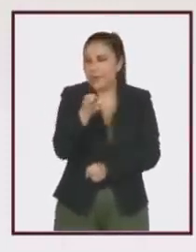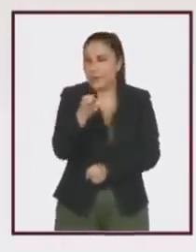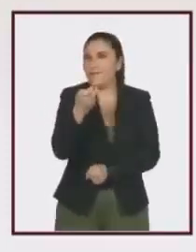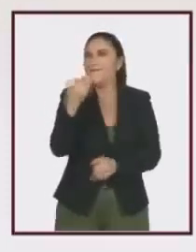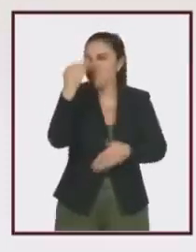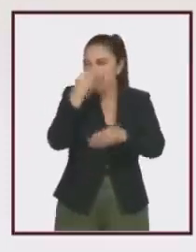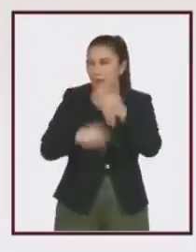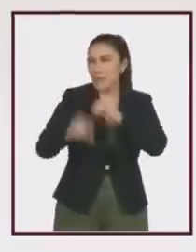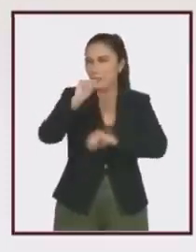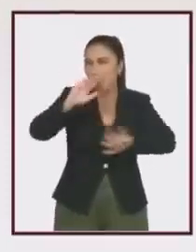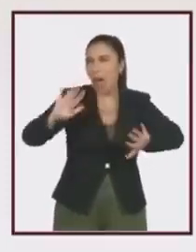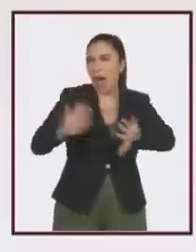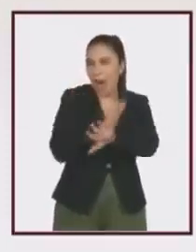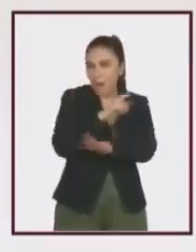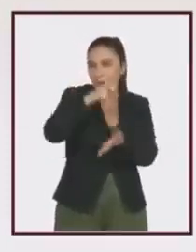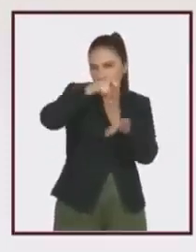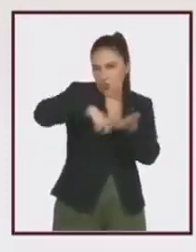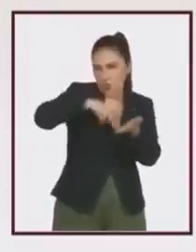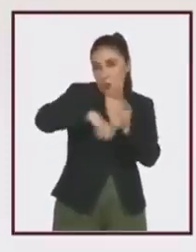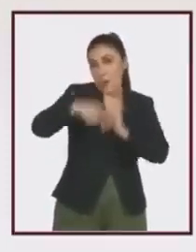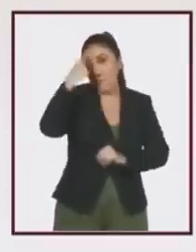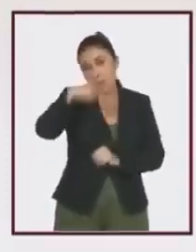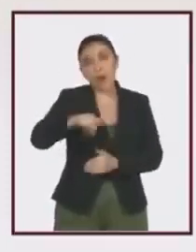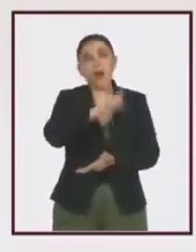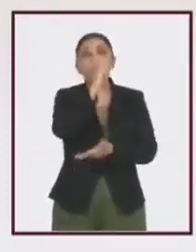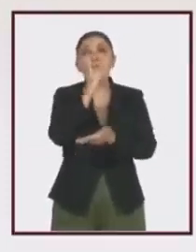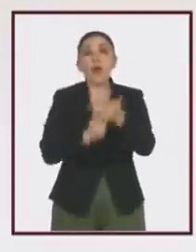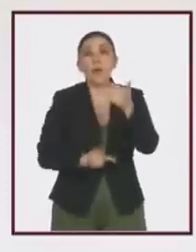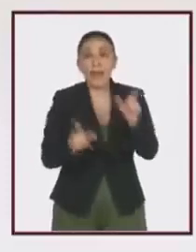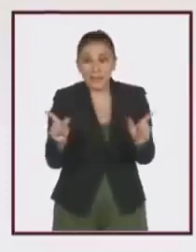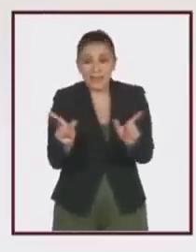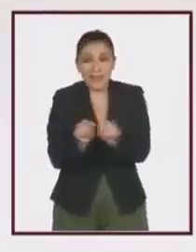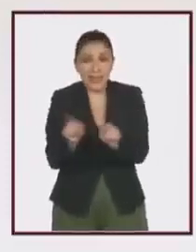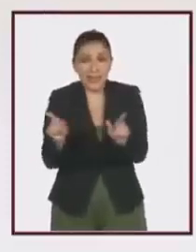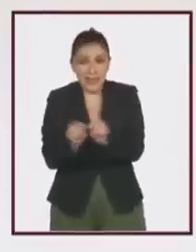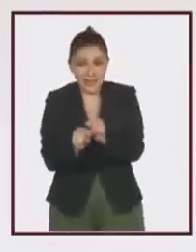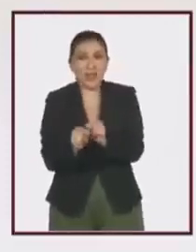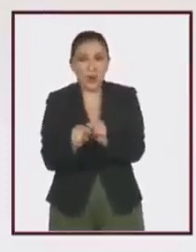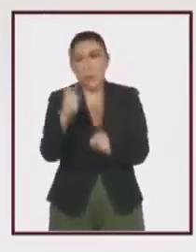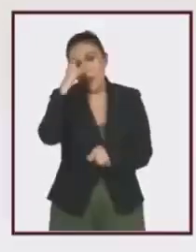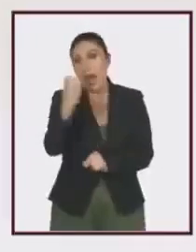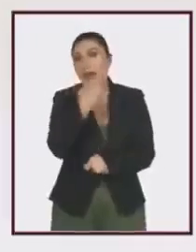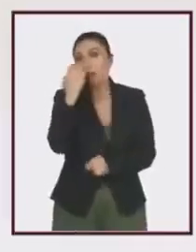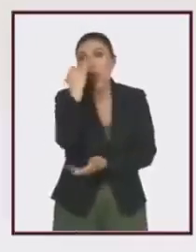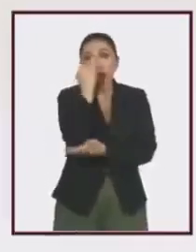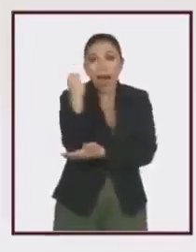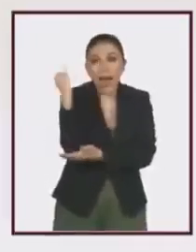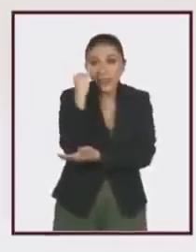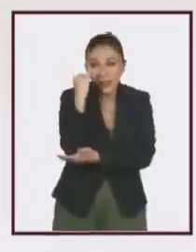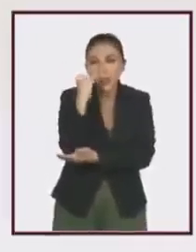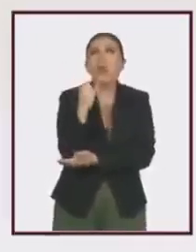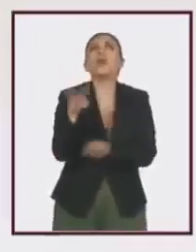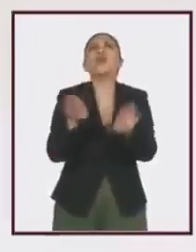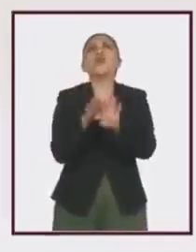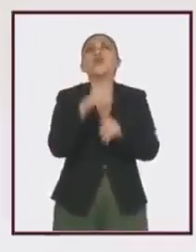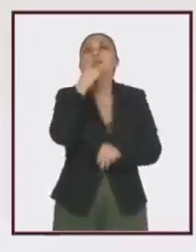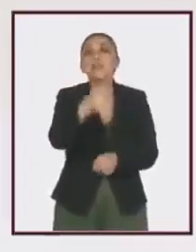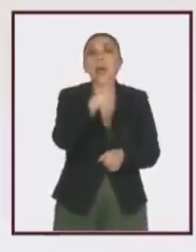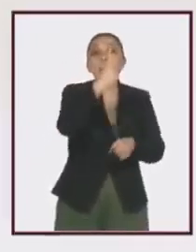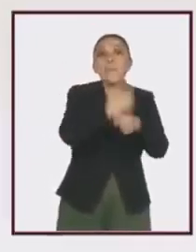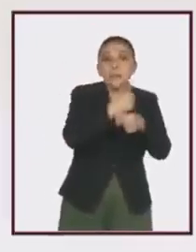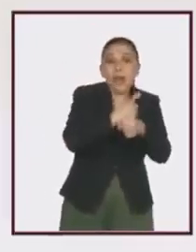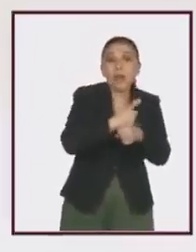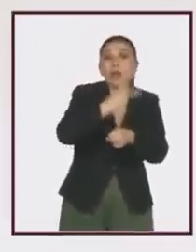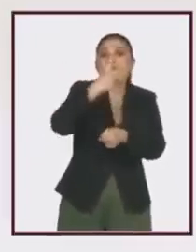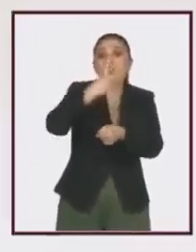vamos a modificar. En el caso del programa sintético de preescolar, en lugar de decir primer grado,